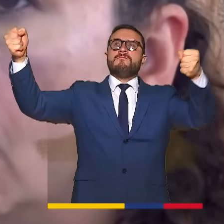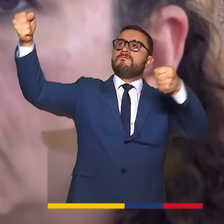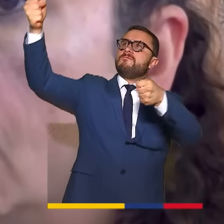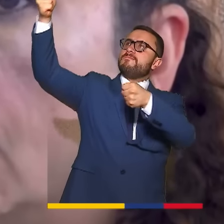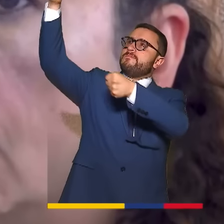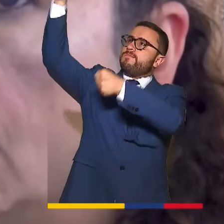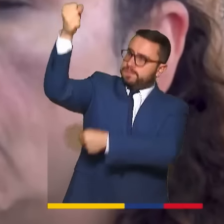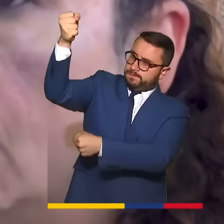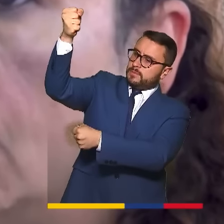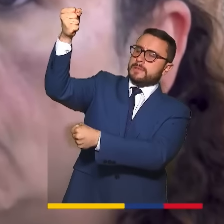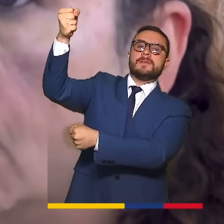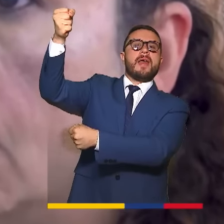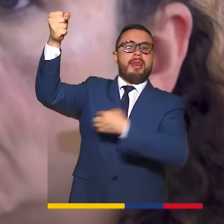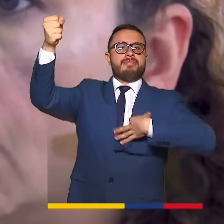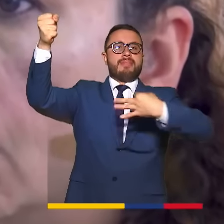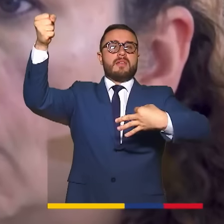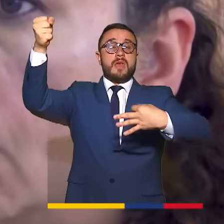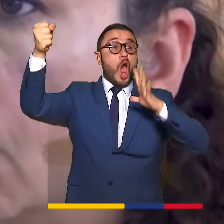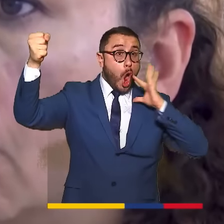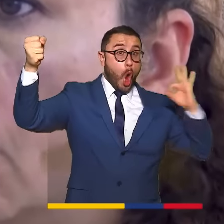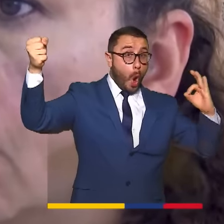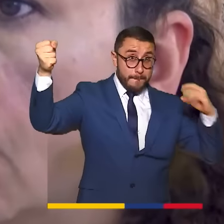dignidad que muchos hombres no tuvieron.